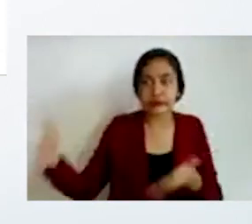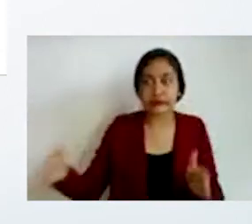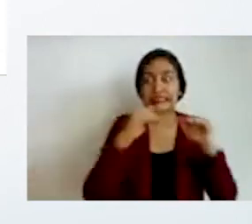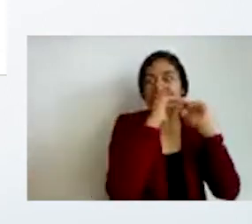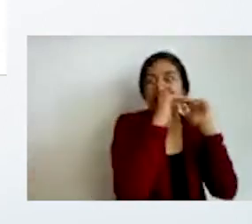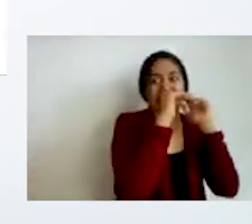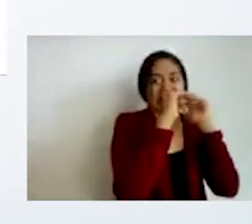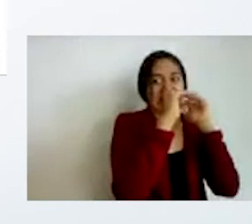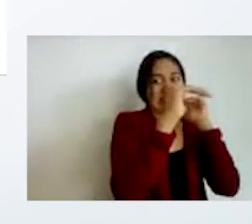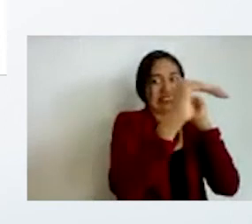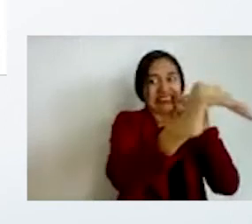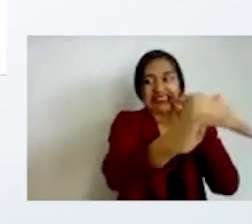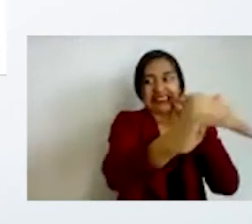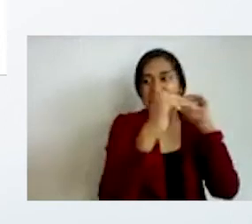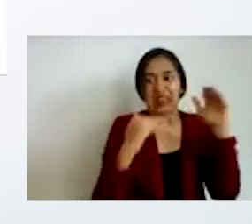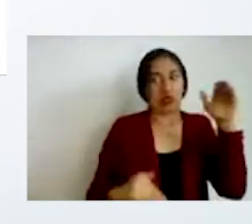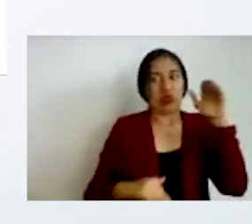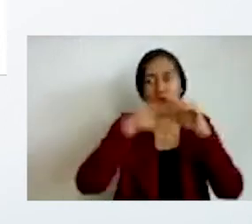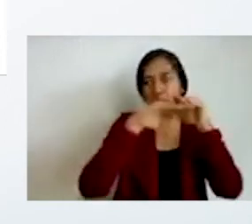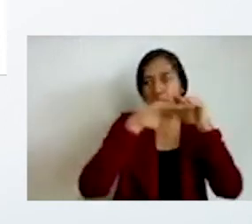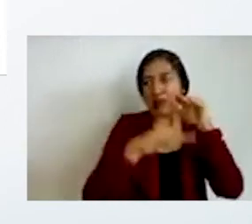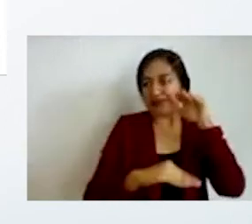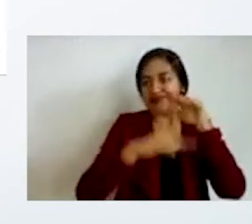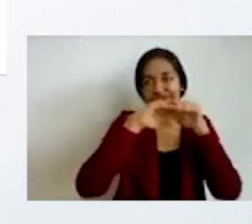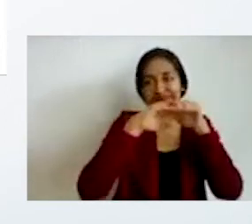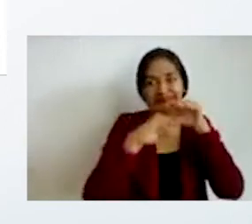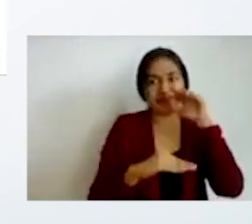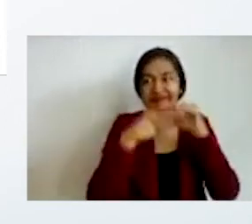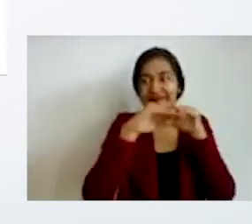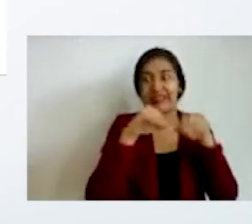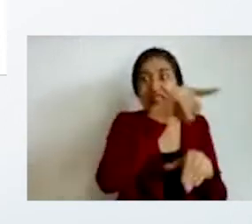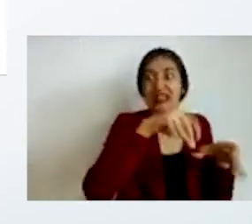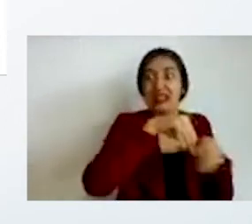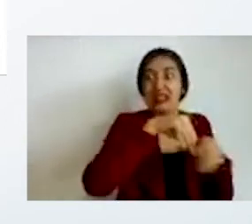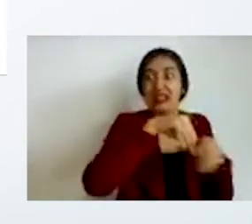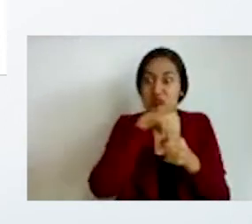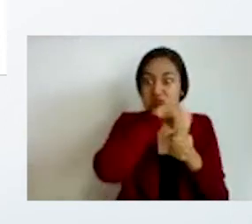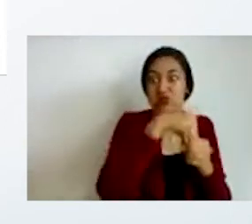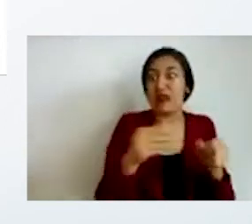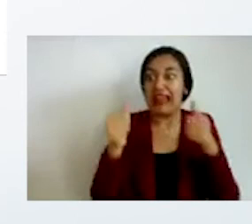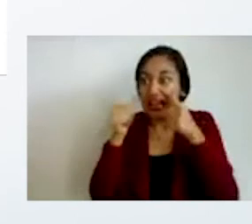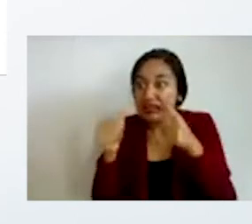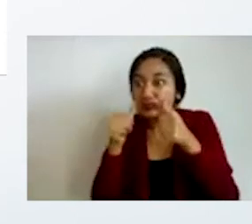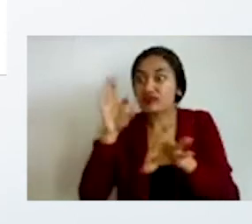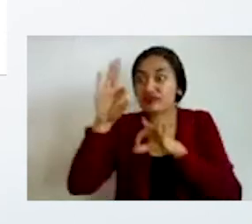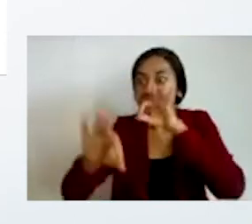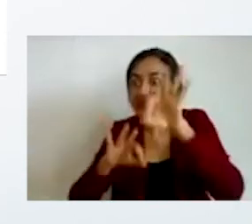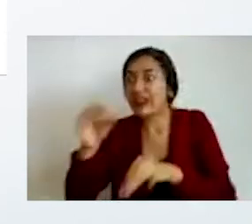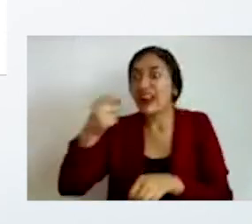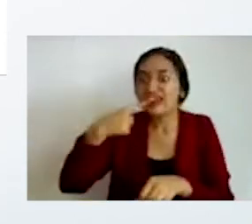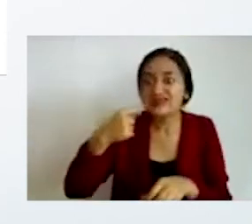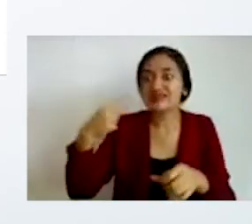del hospital atención en las unidades de cuidados intensivos. Entonces, este planteamiento